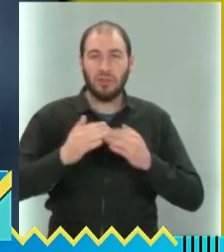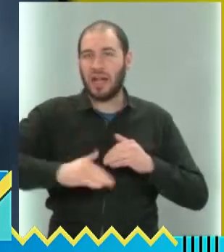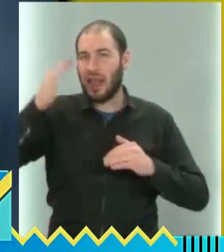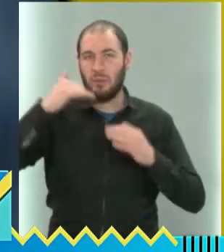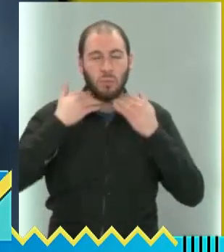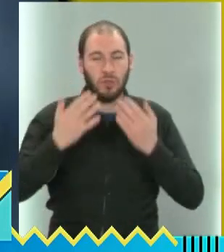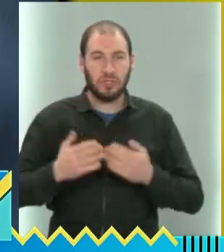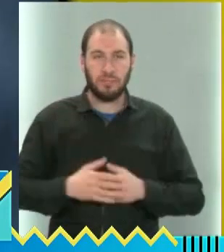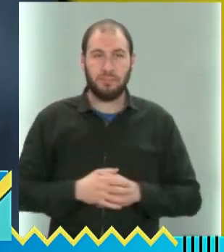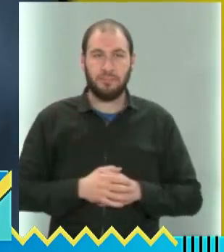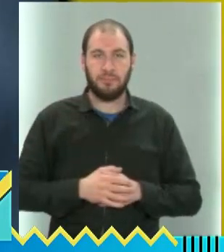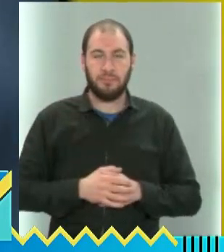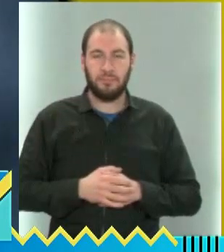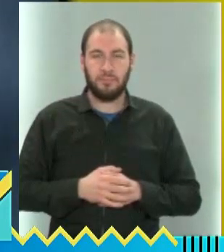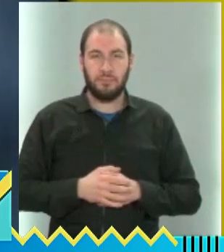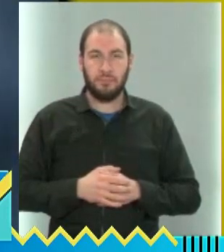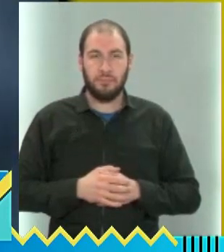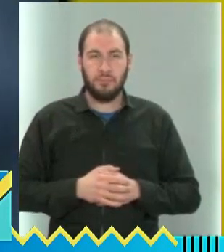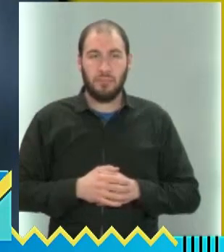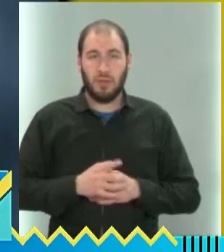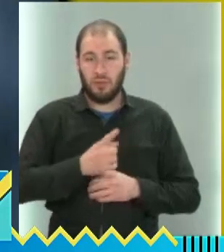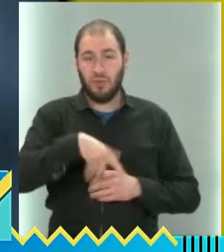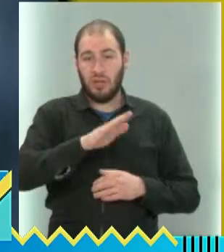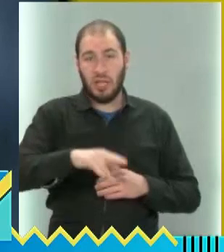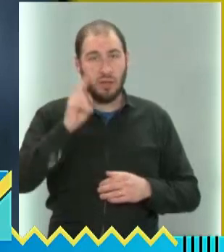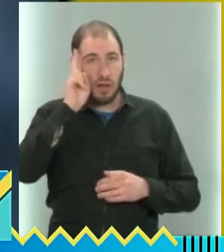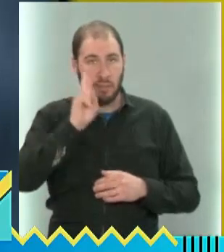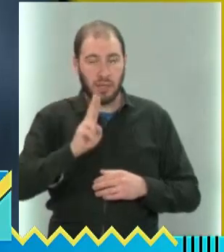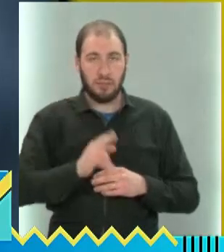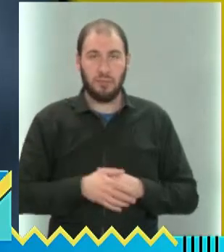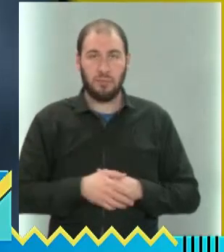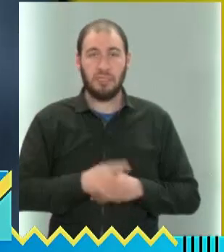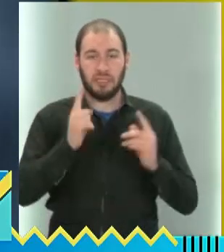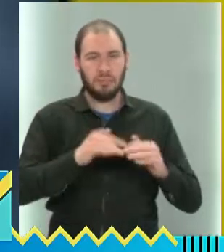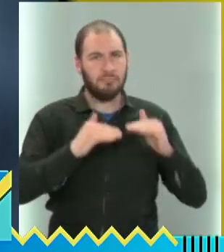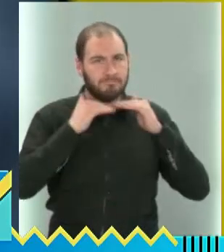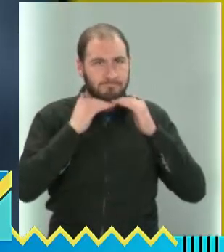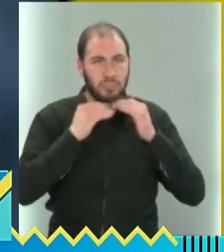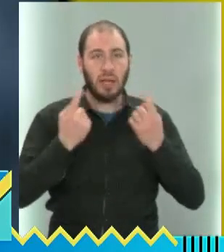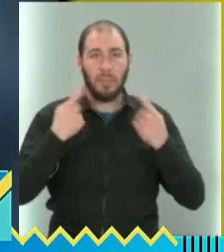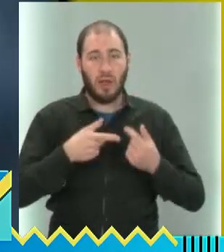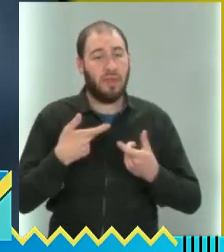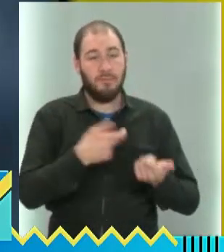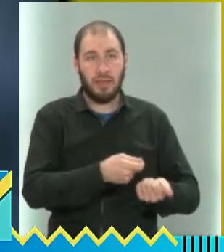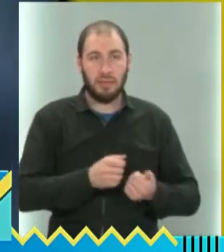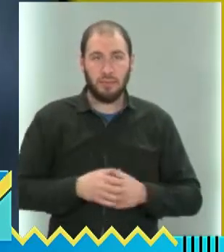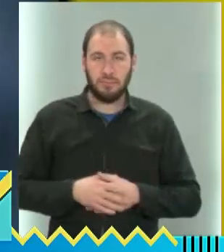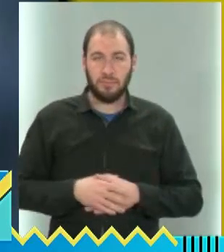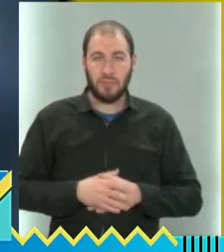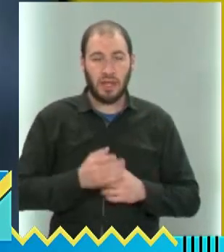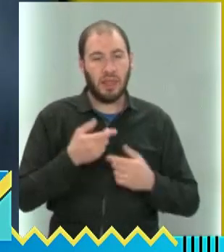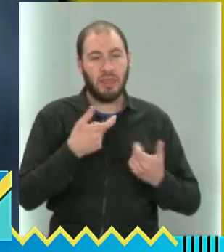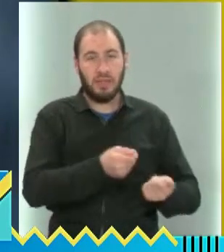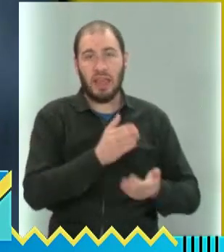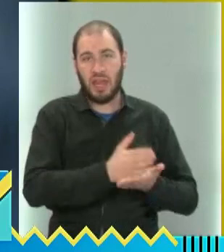grandes. Creo que como niños hay que respetarlos y hay que escucharlos, pero hay que defenderlos. Hay que